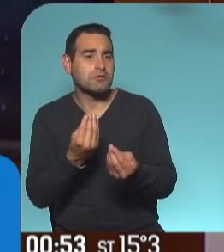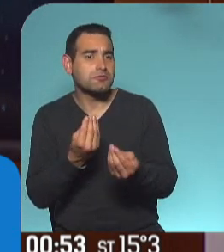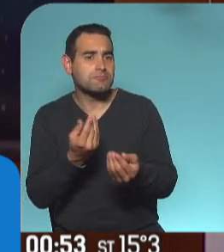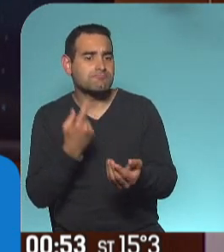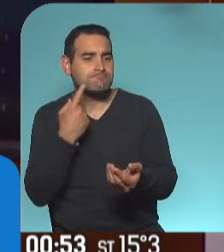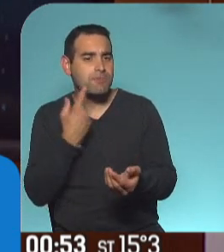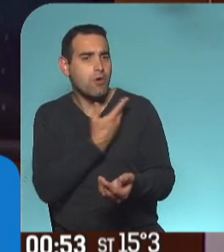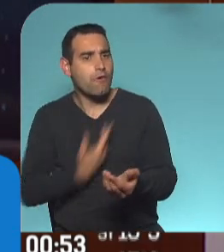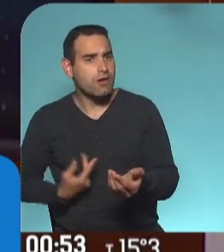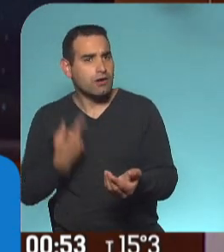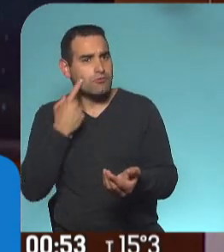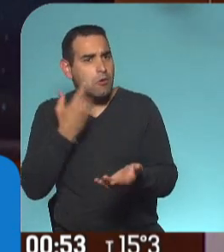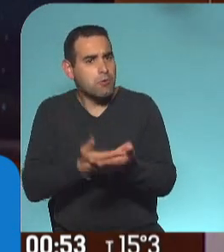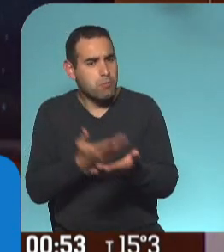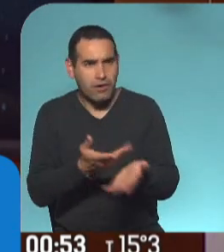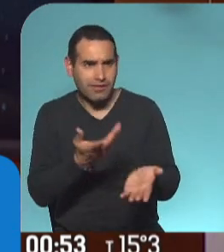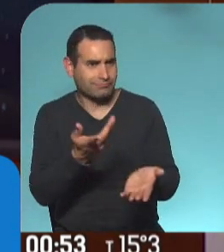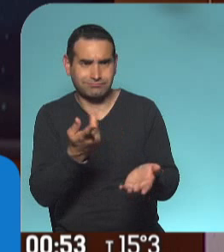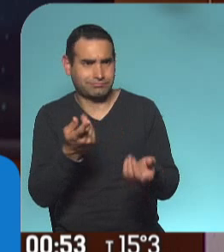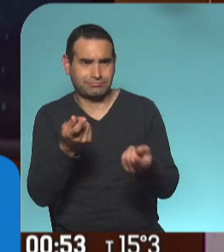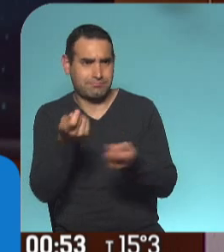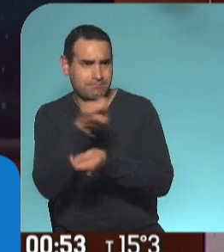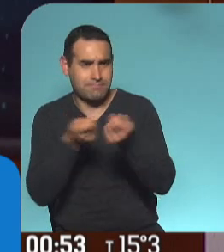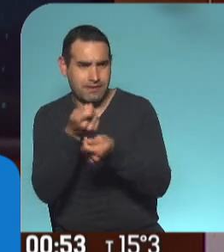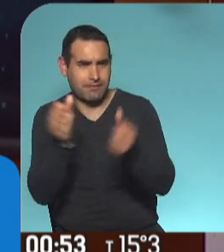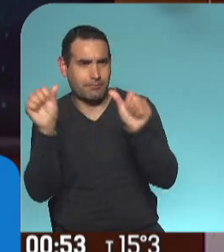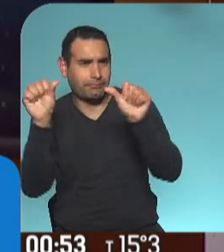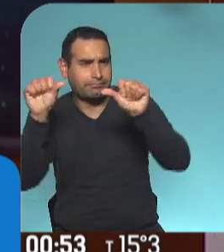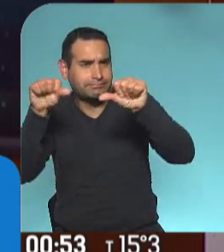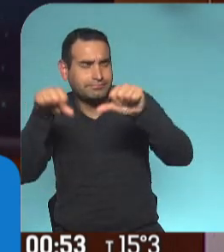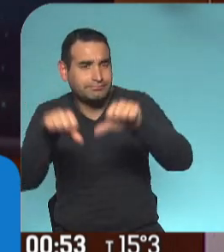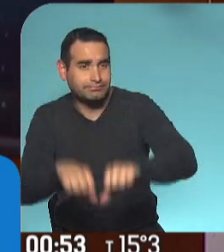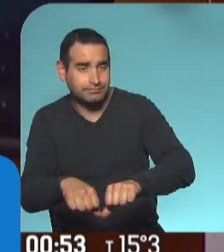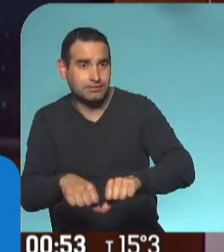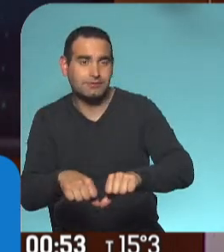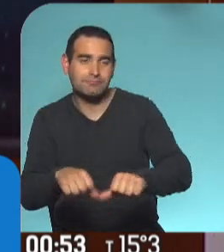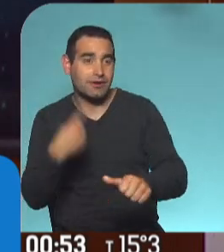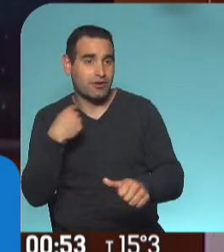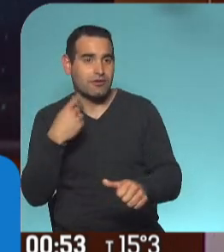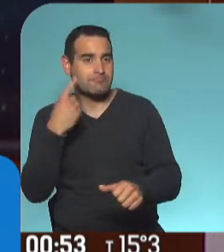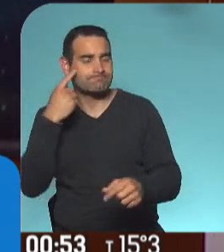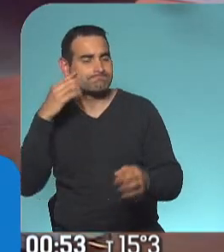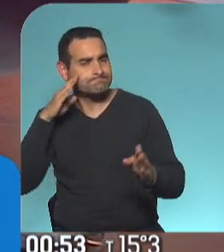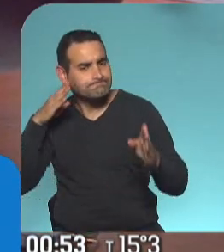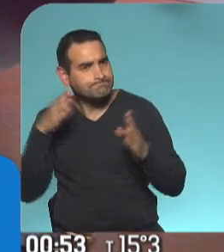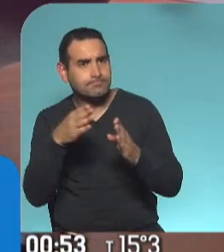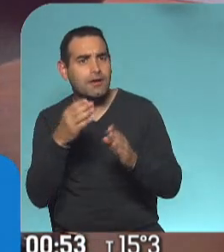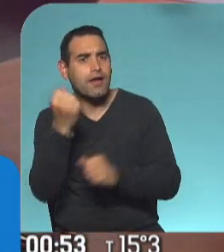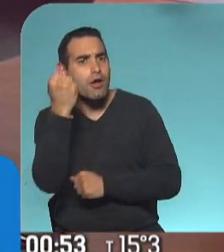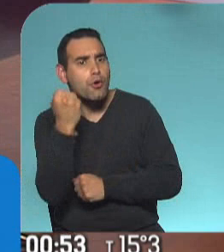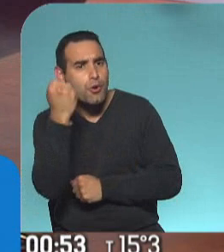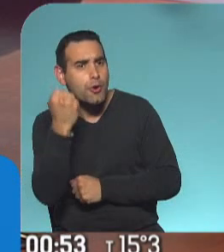capitales constantemente este indudablemente y no priorizadas a aquella economía